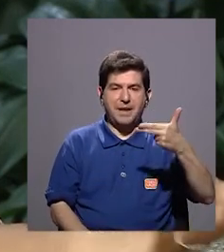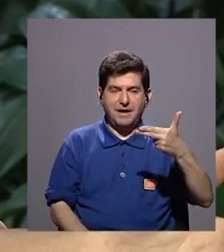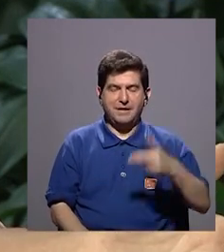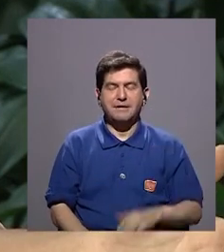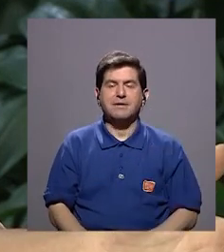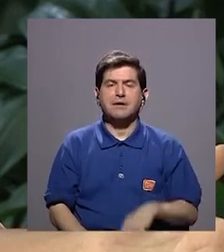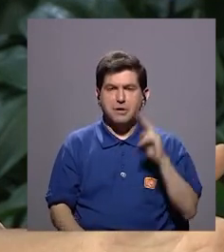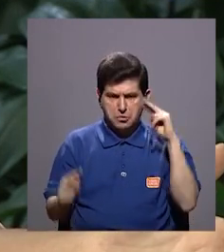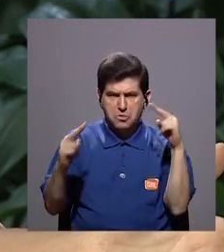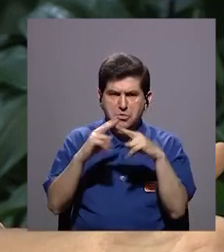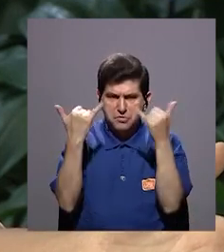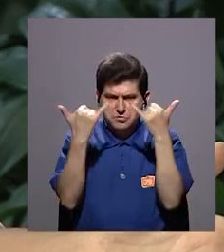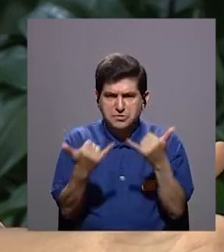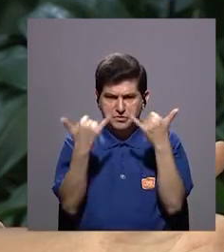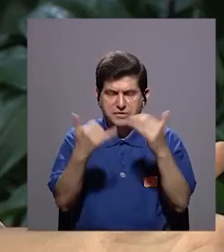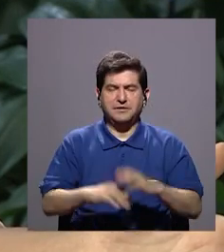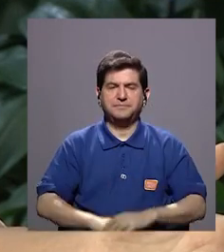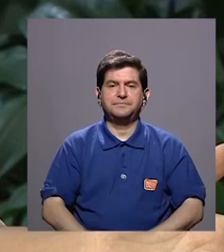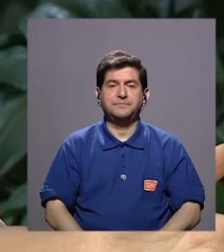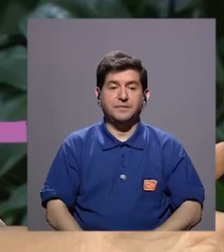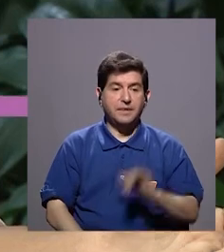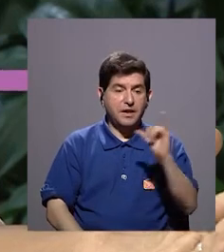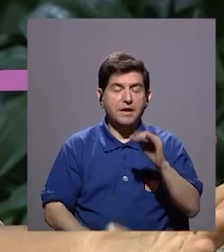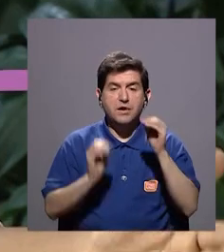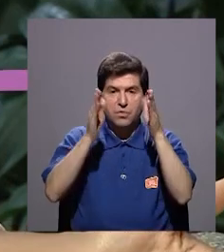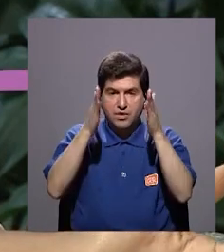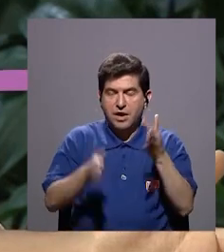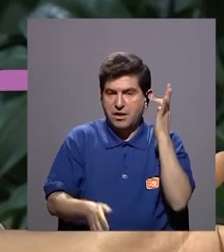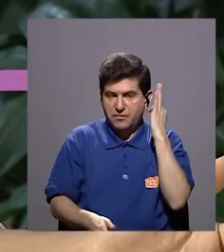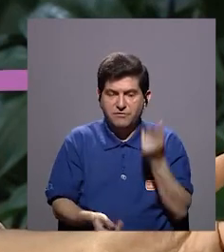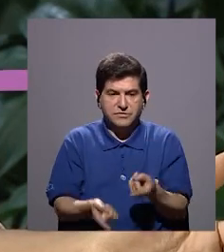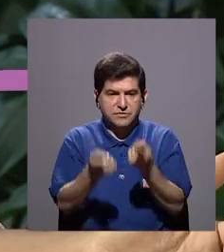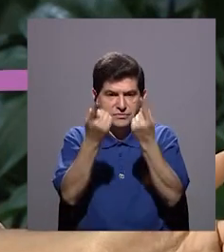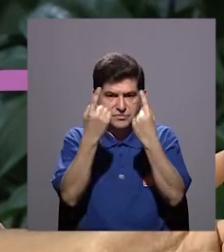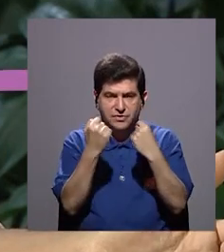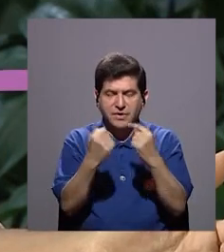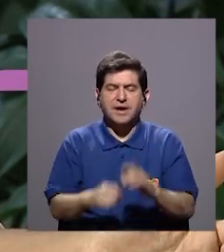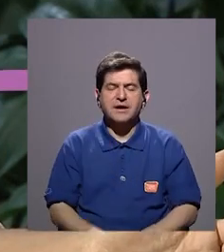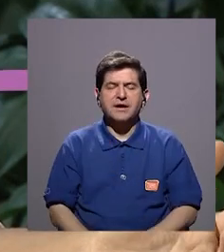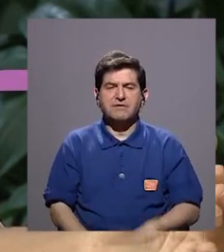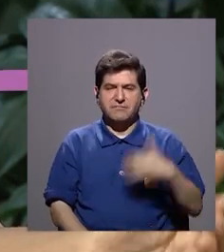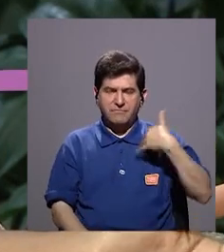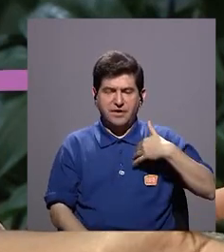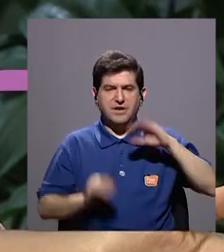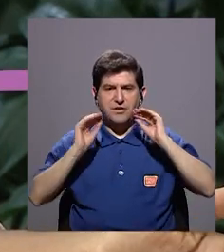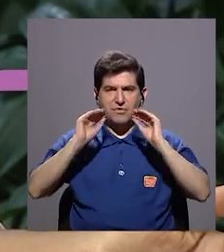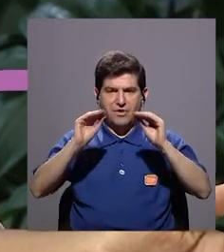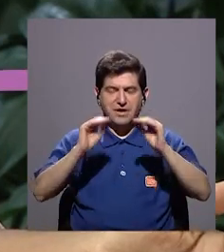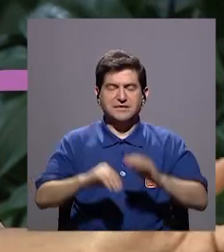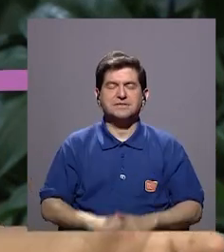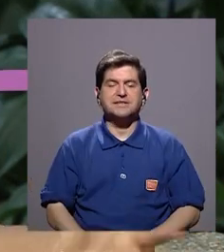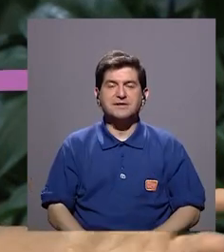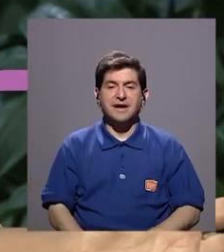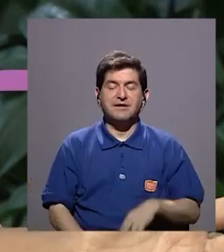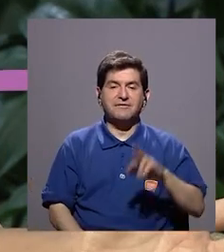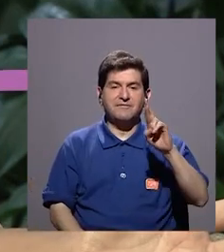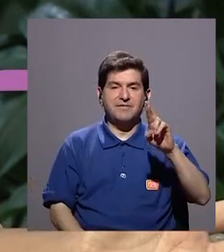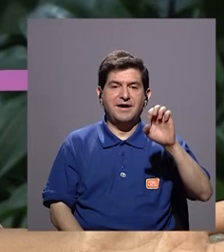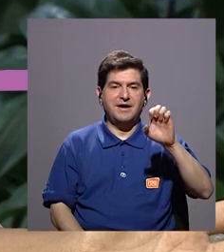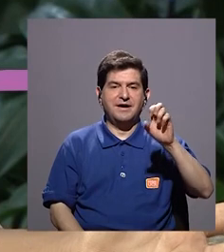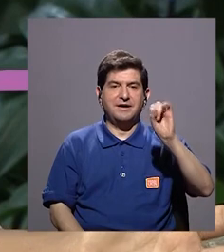es algo también muy conocido, muy difundido. Uh-huh. Esa misma maestra que llegaba de Argentina enseñaba Reiki, Adriana